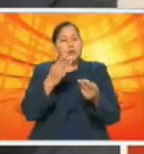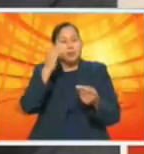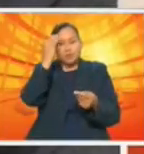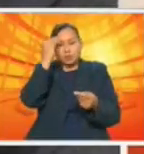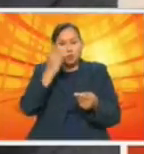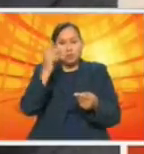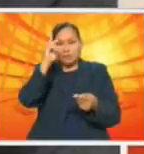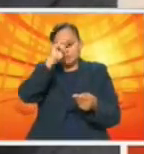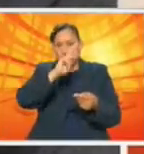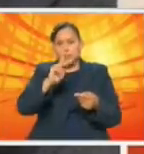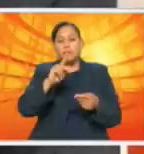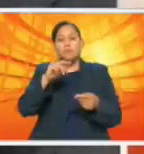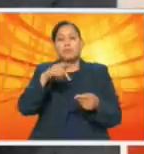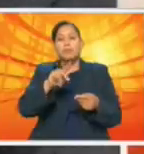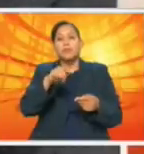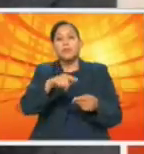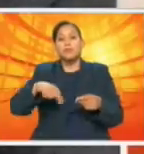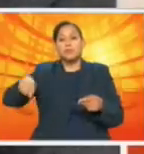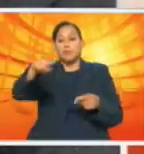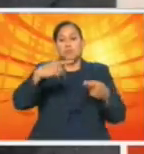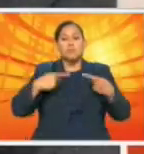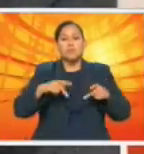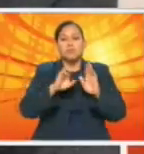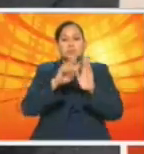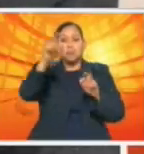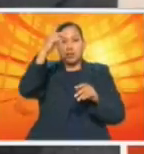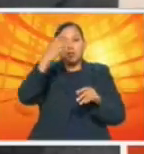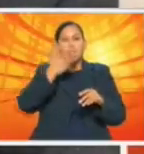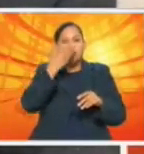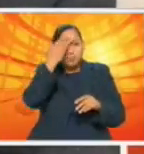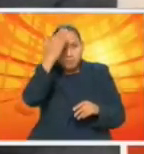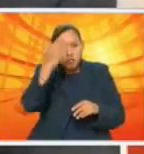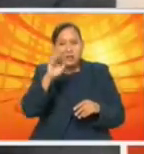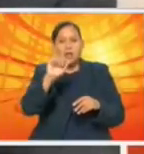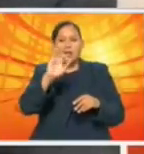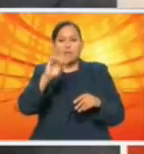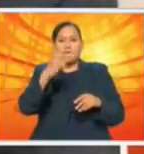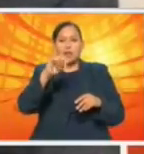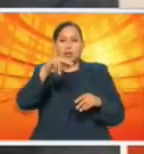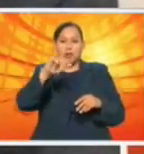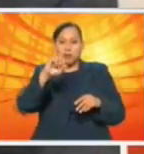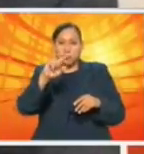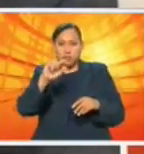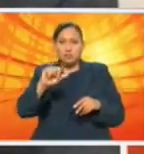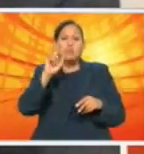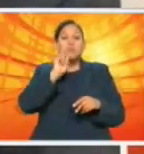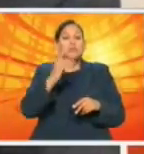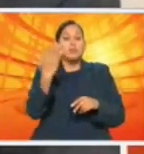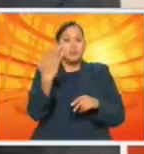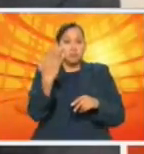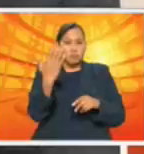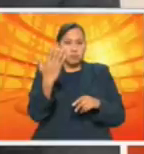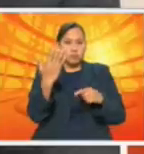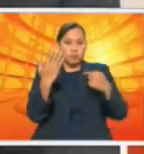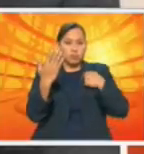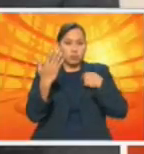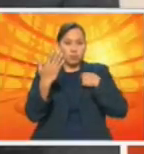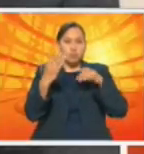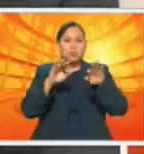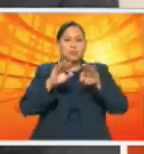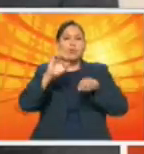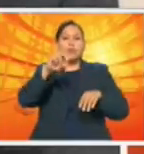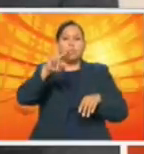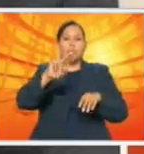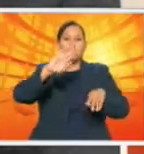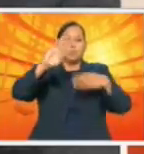embargo, la sociedad civil en lugares como Afganistán, mujeres, 50 mujeres con las cuales trabajábamos cuando yo trabajaba con las Naciones